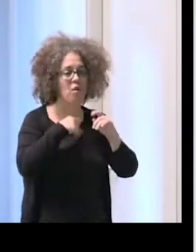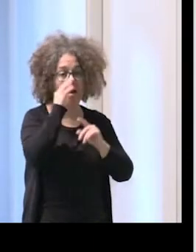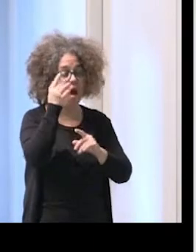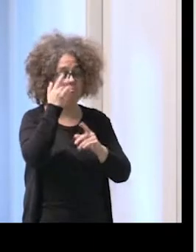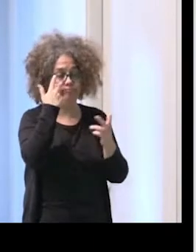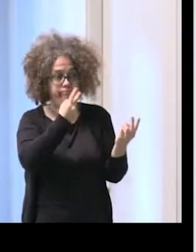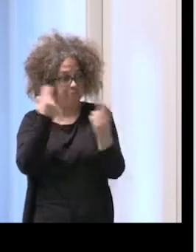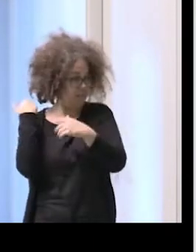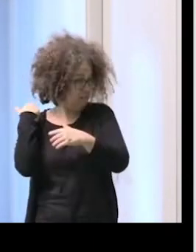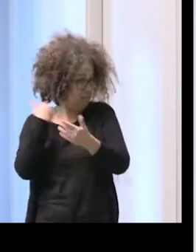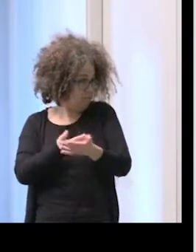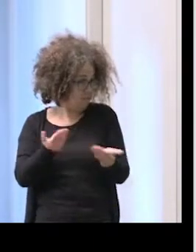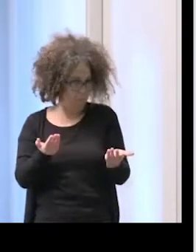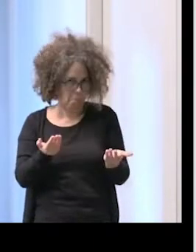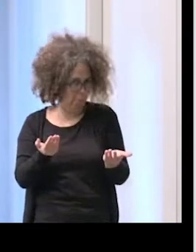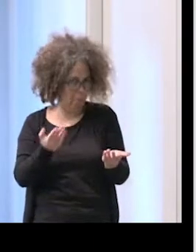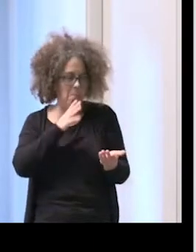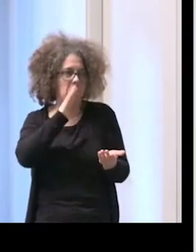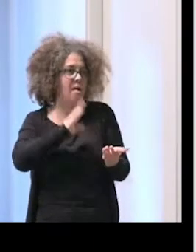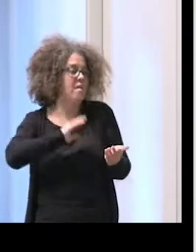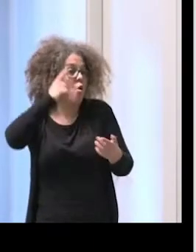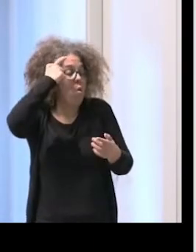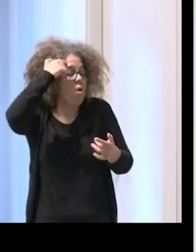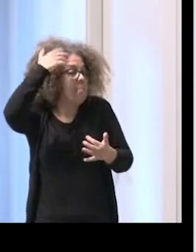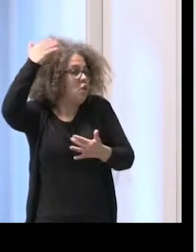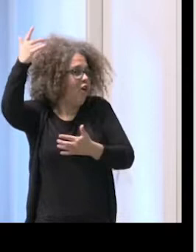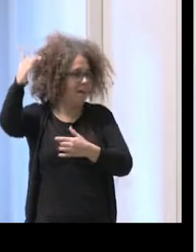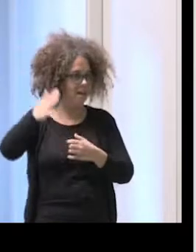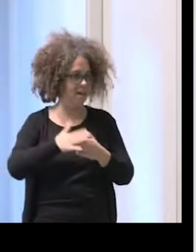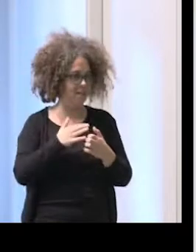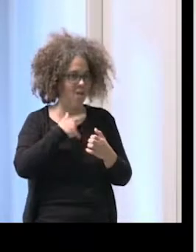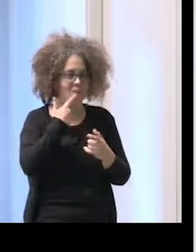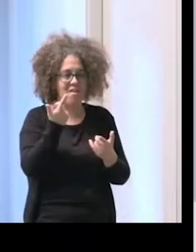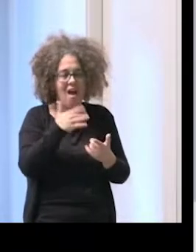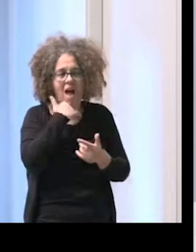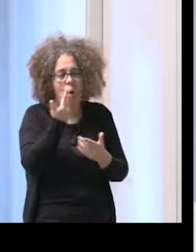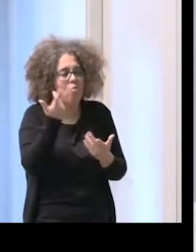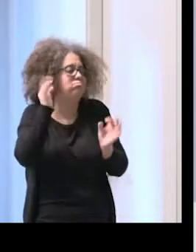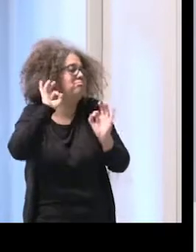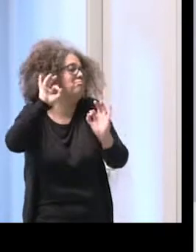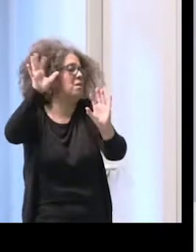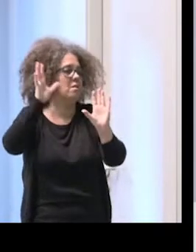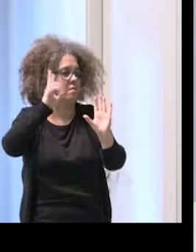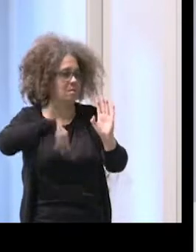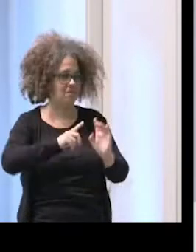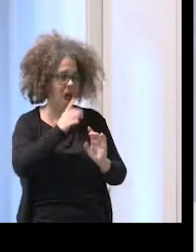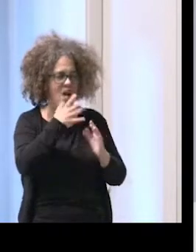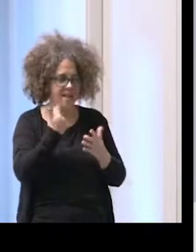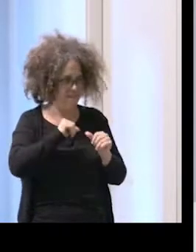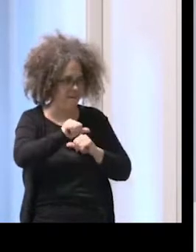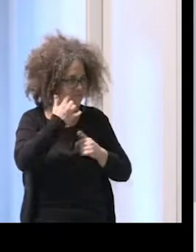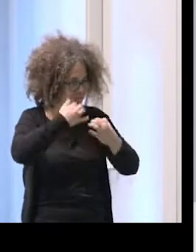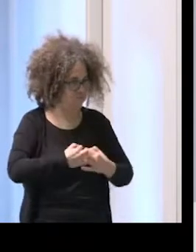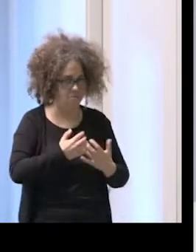era simplemente considerado parte de la mitología y parte de nuestro acervo cultural. Y finalmente, agradecer a la gente